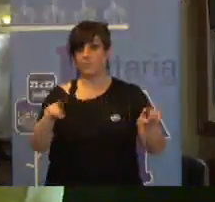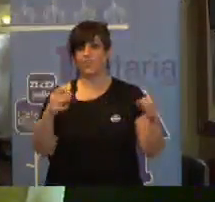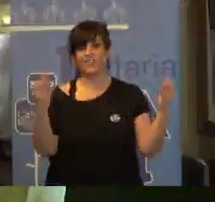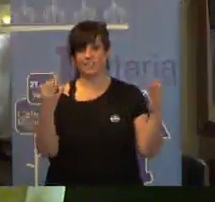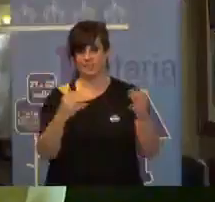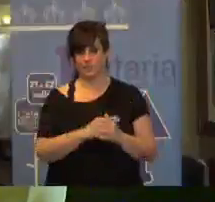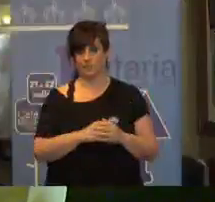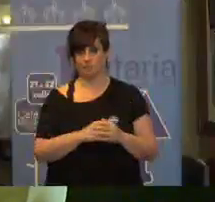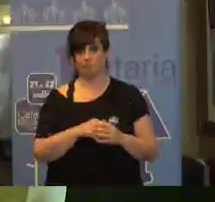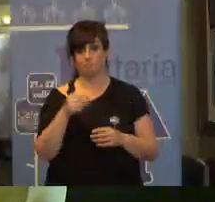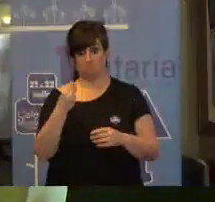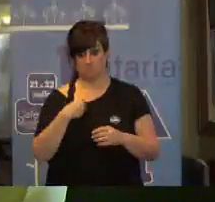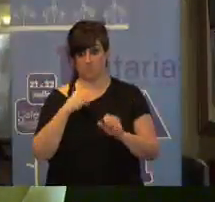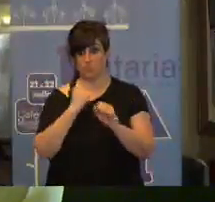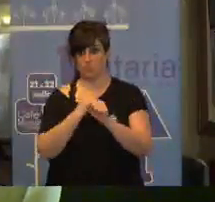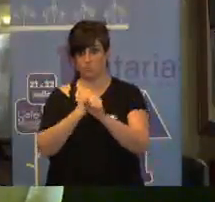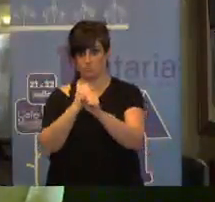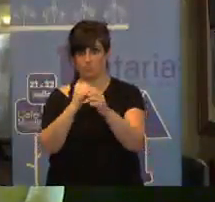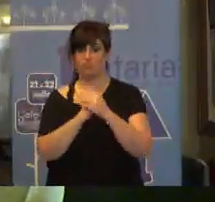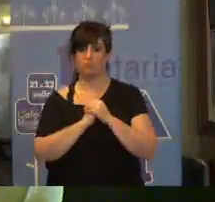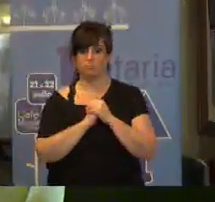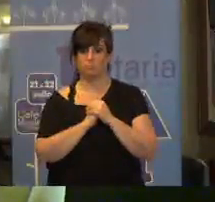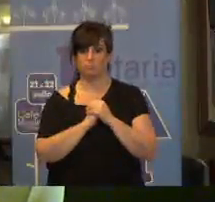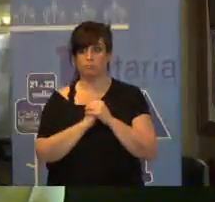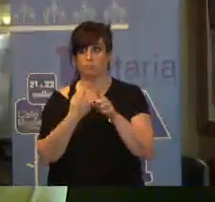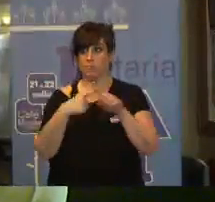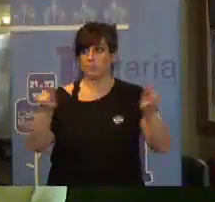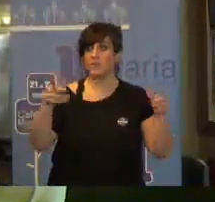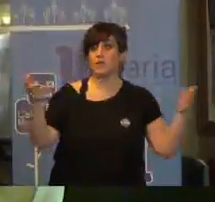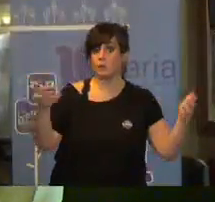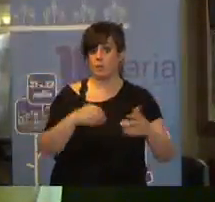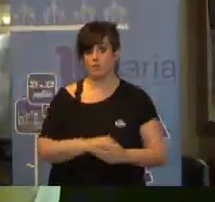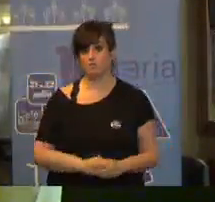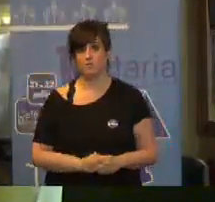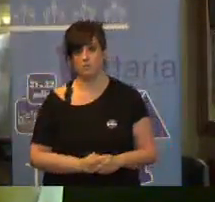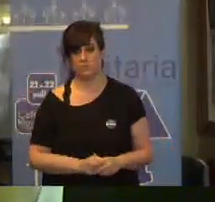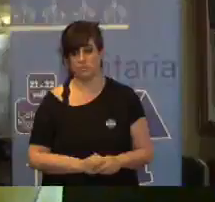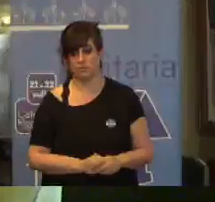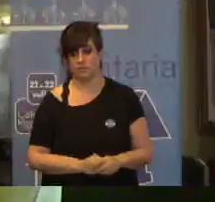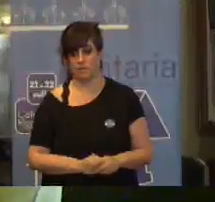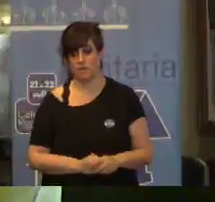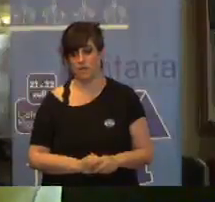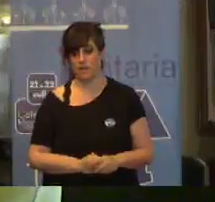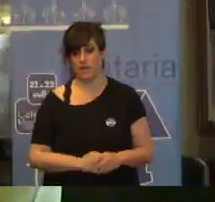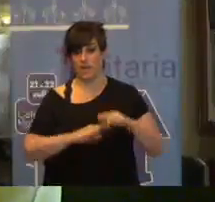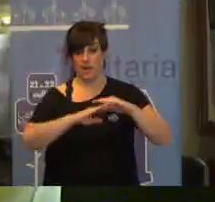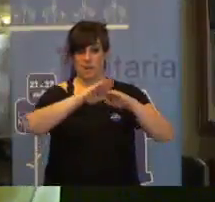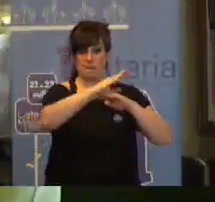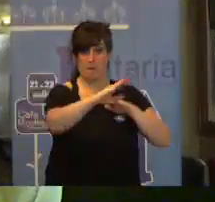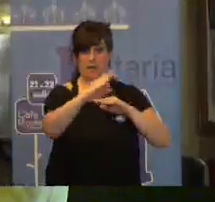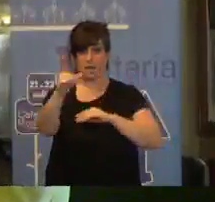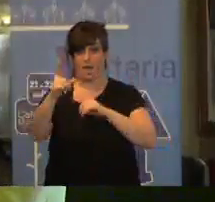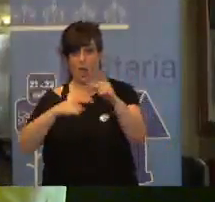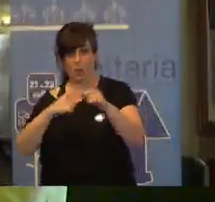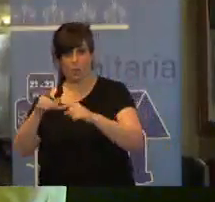E iso debemos traballarlo ben. Que nos diferencia deles? Que nos diferencia en Marea do BNG,